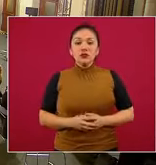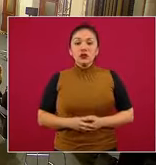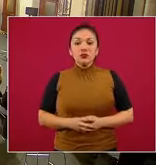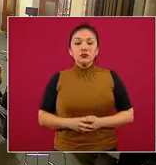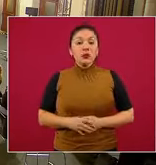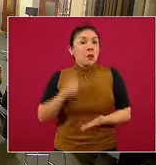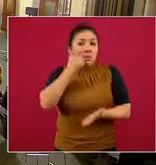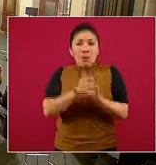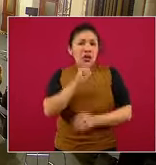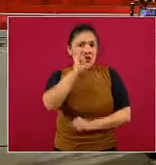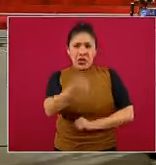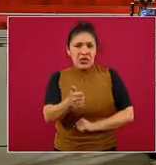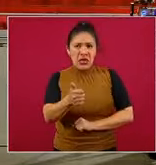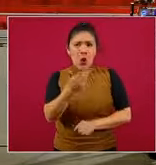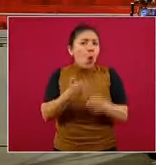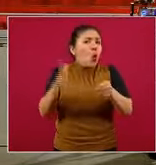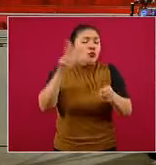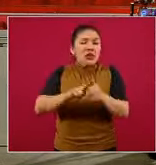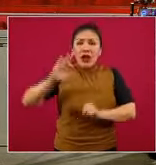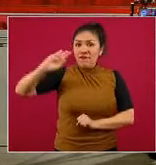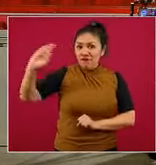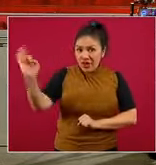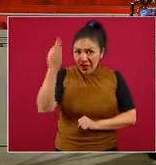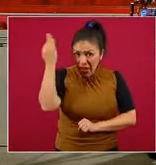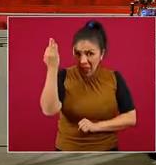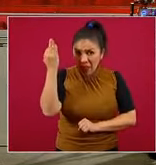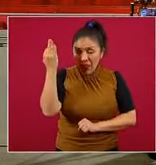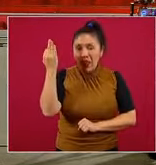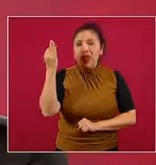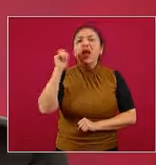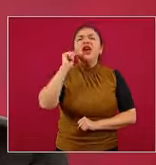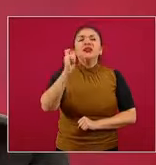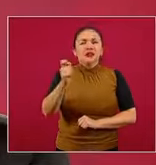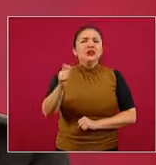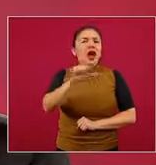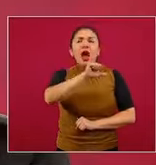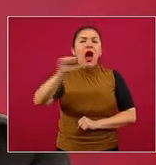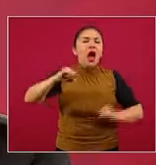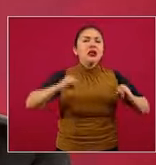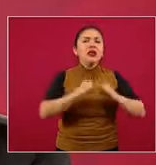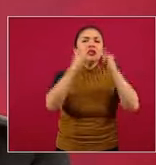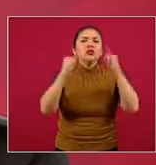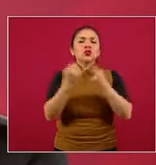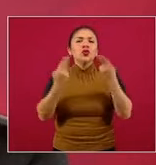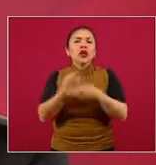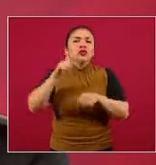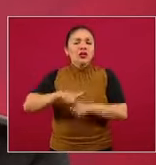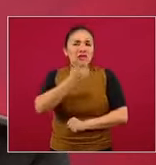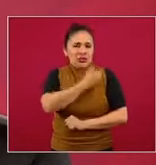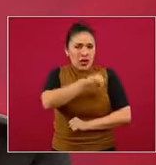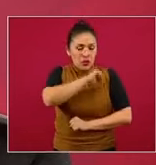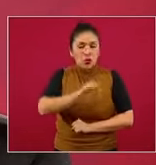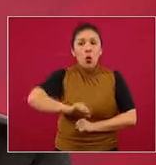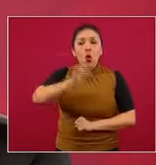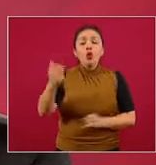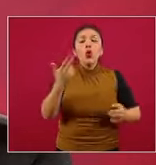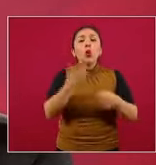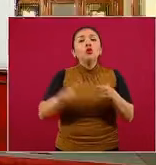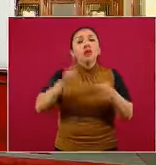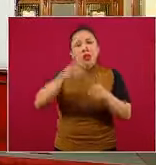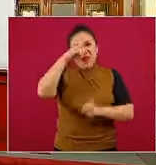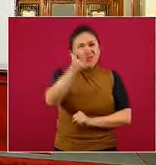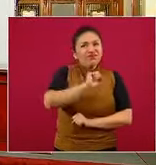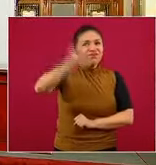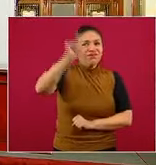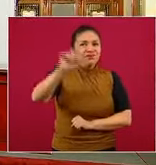No paga nada en los hospitales federales, que son los institutos nacionales de salud, y los hospitales de alta